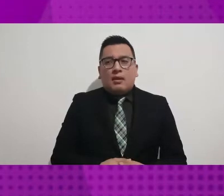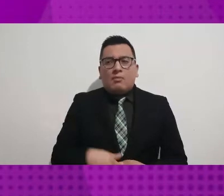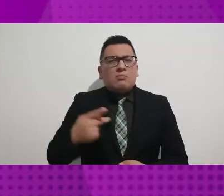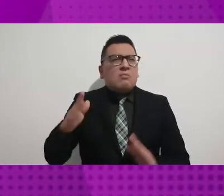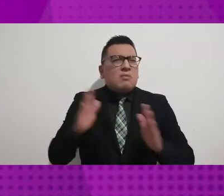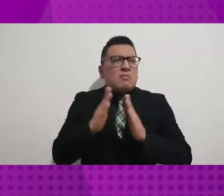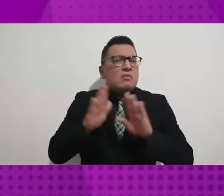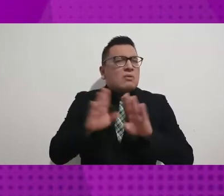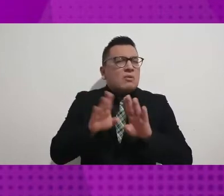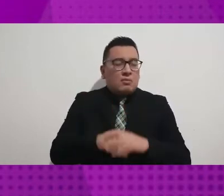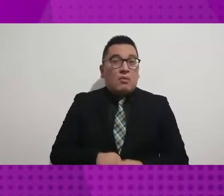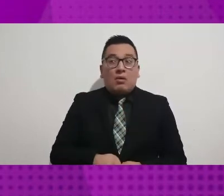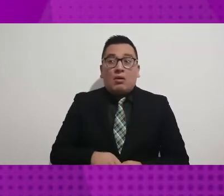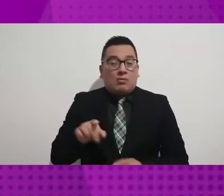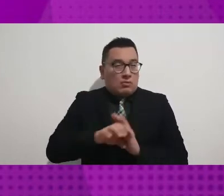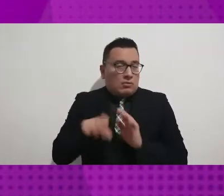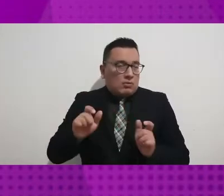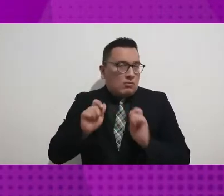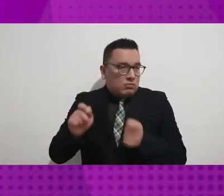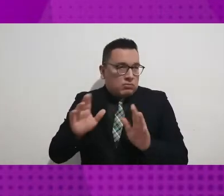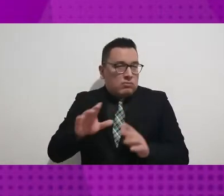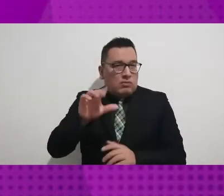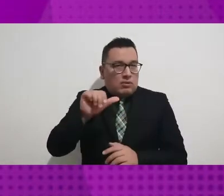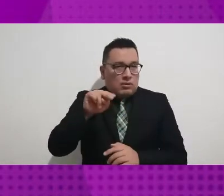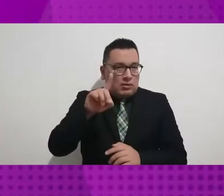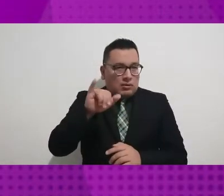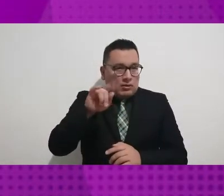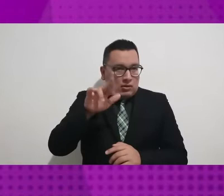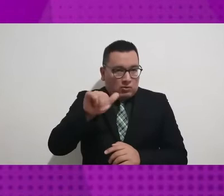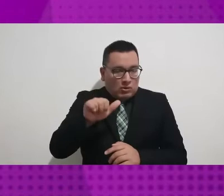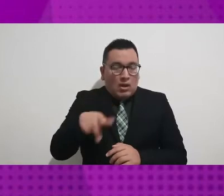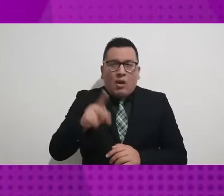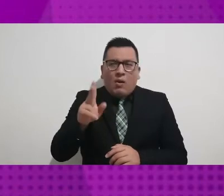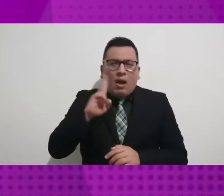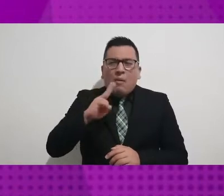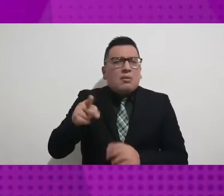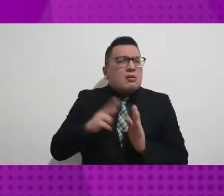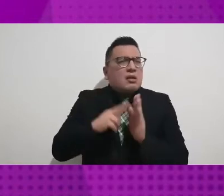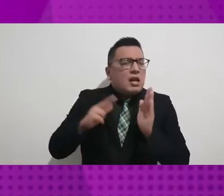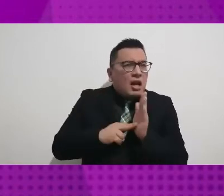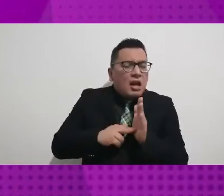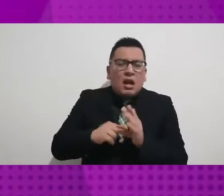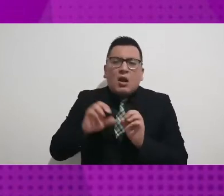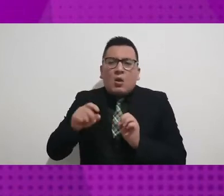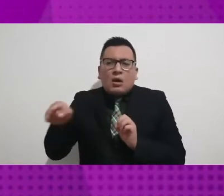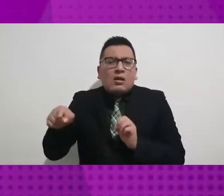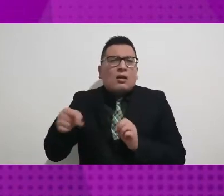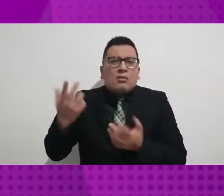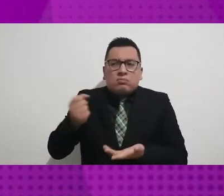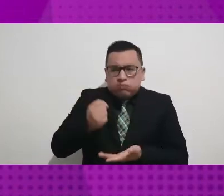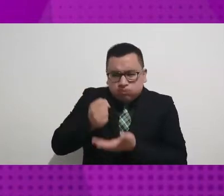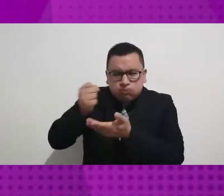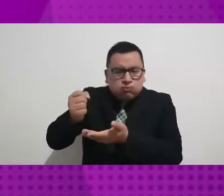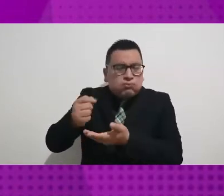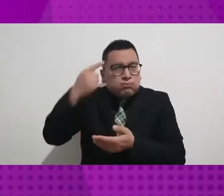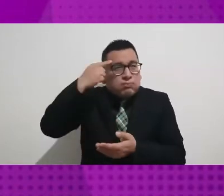con las formas de participación. Una vez que ya obtuve la candidatura independiente, ¿qué reglas, qué prerrogativas tengo